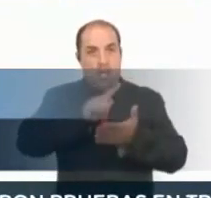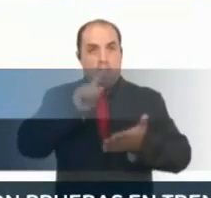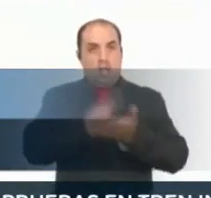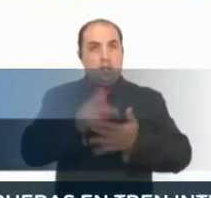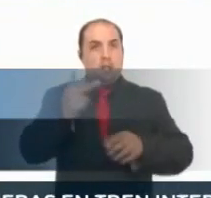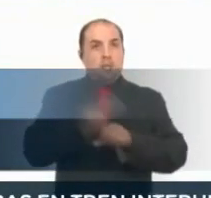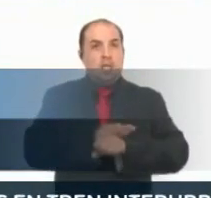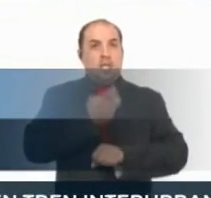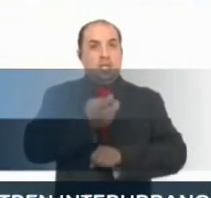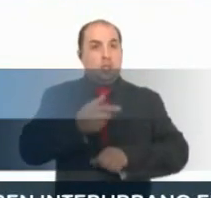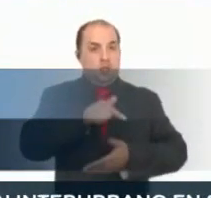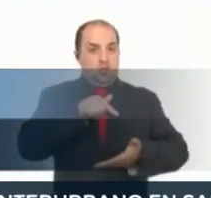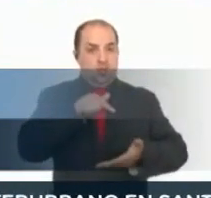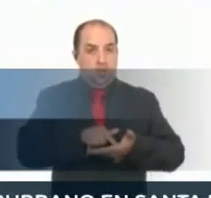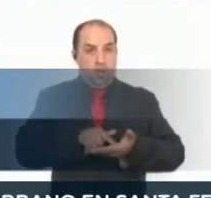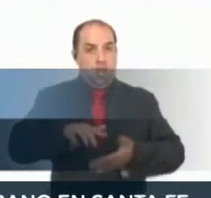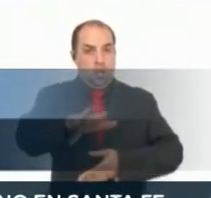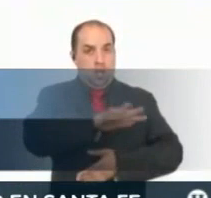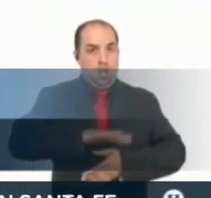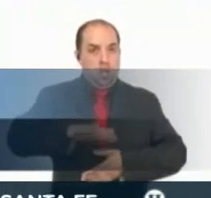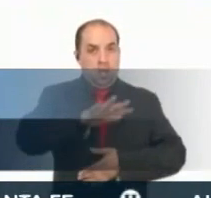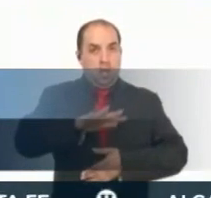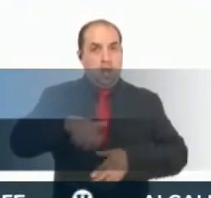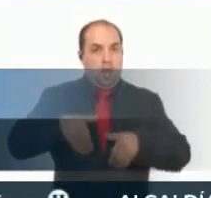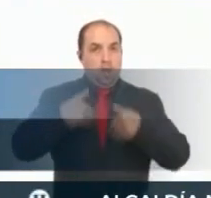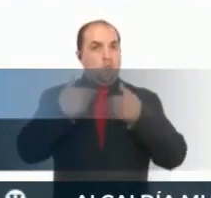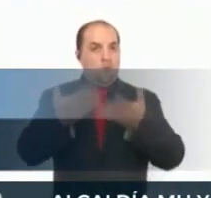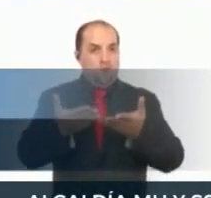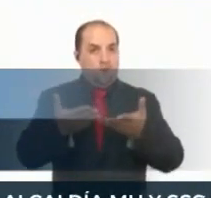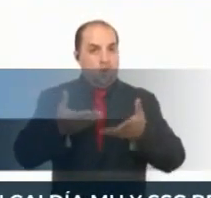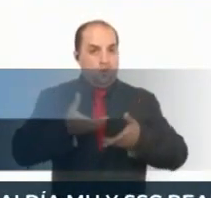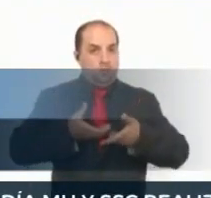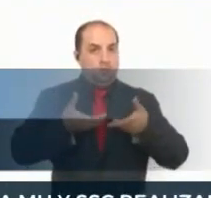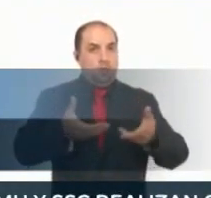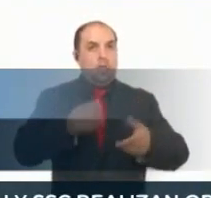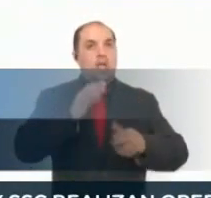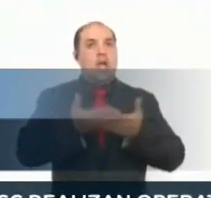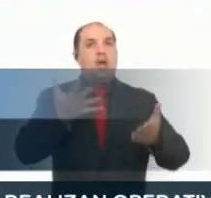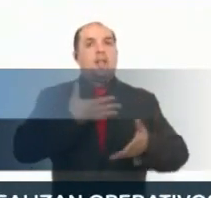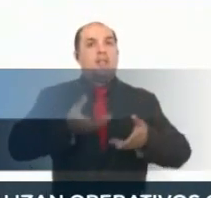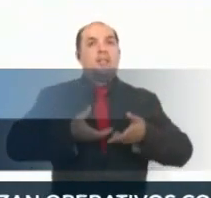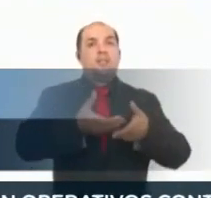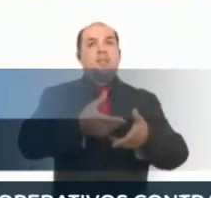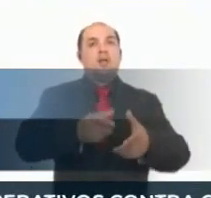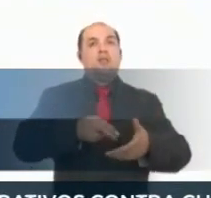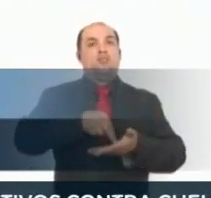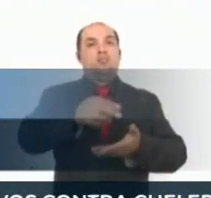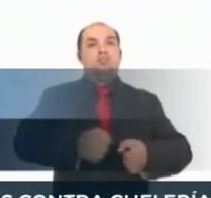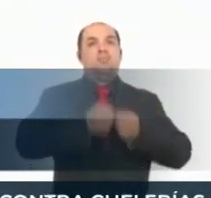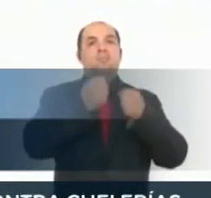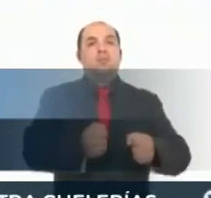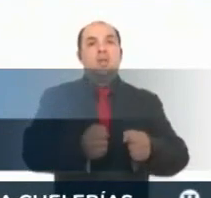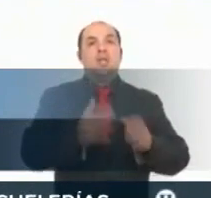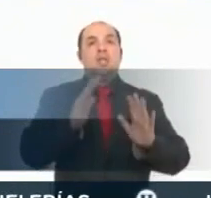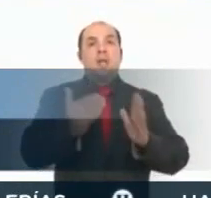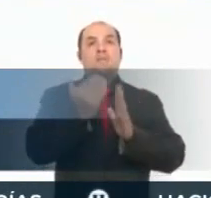los lugares de espacio público donde ahora hay sendero seguro han